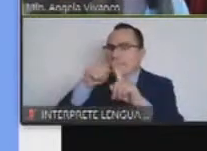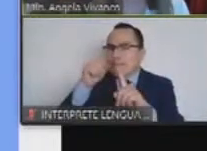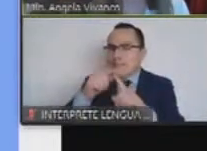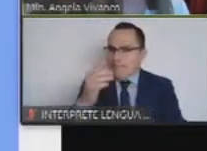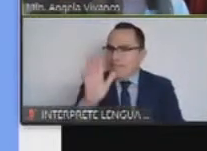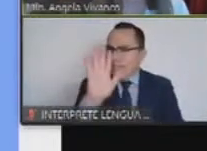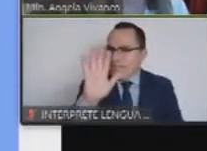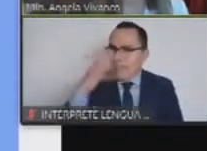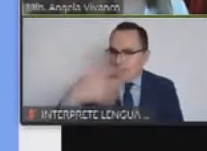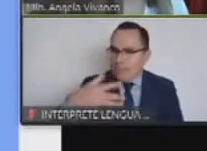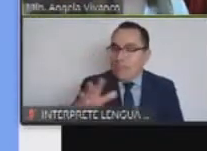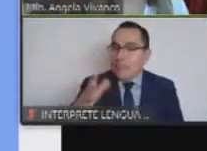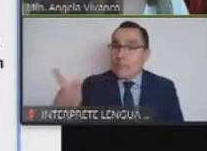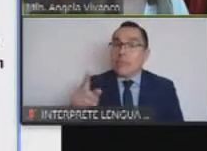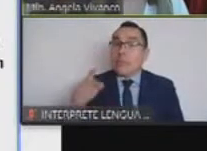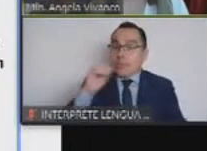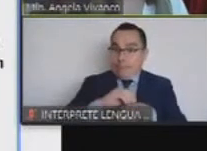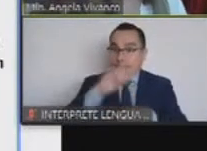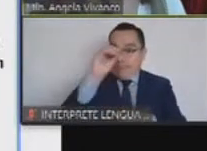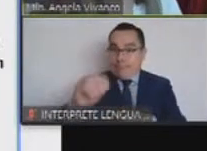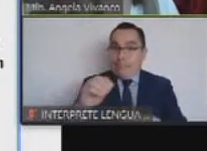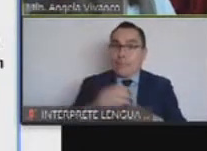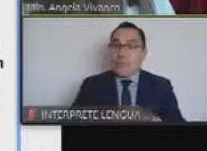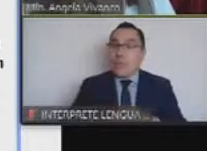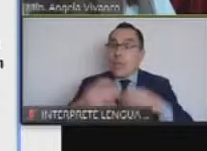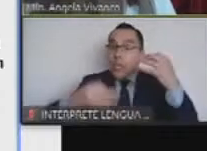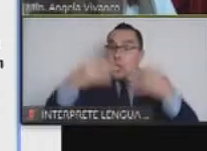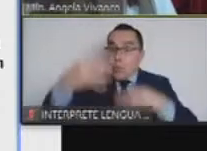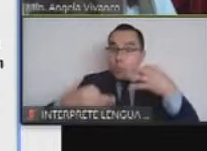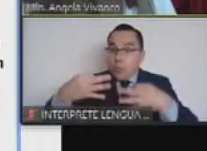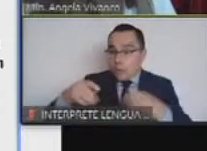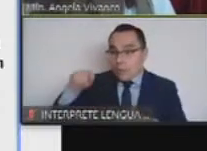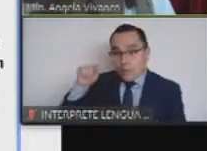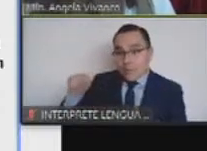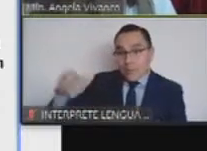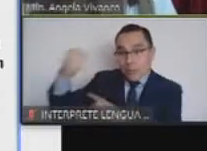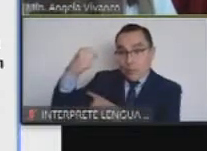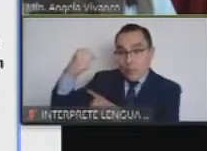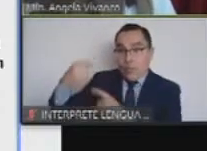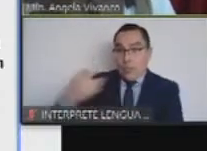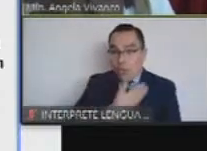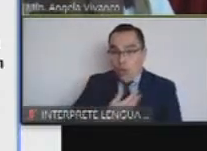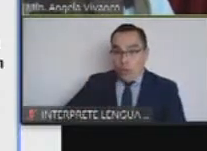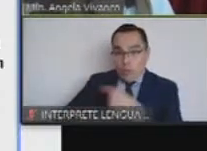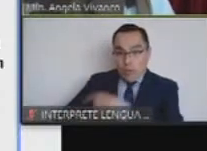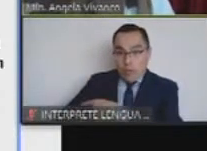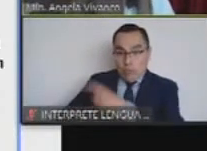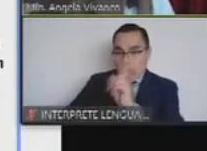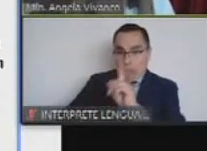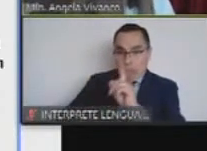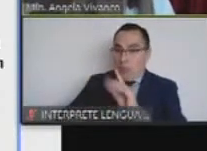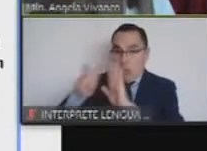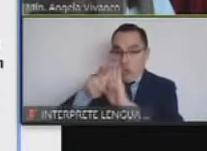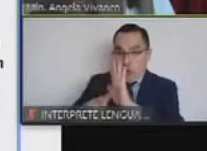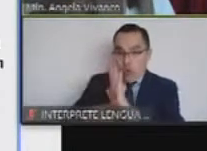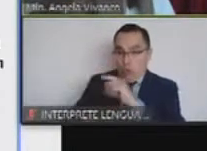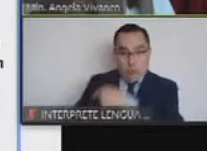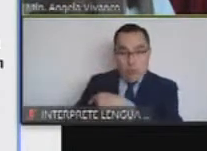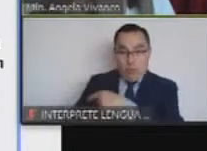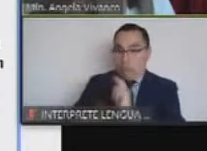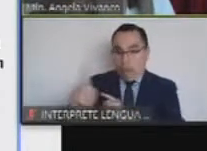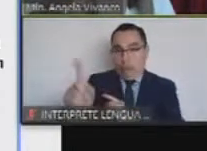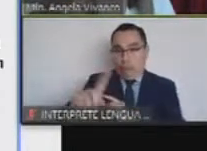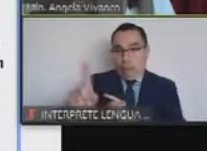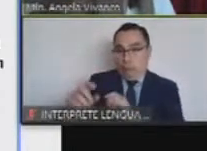importantes que nosotros debemos hacer, porque el Poder Judicial no gobierna, ni tampoco genera normas. El Poder Judicial lo que hace,